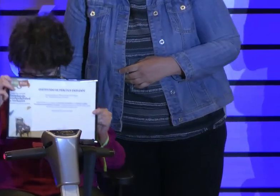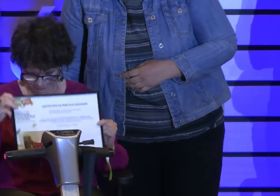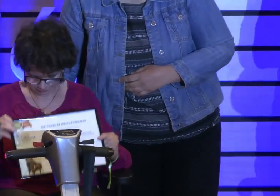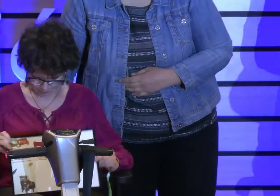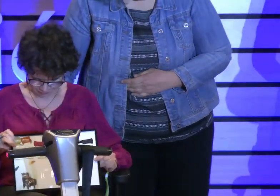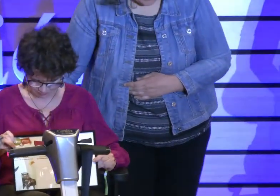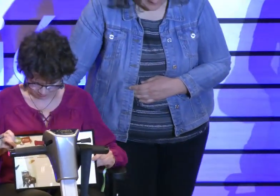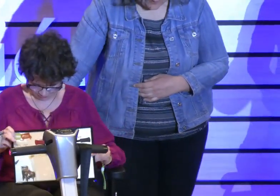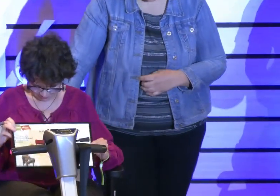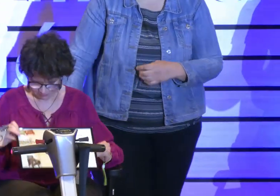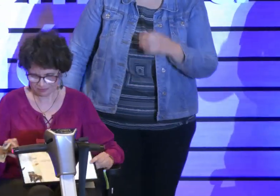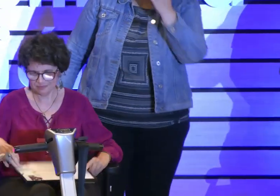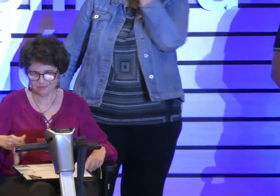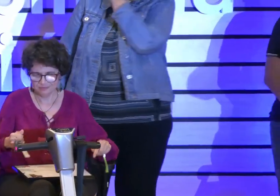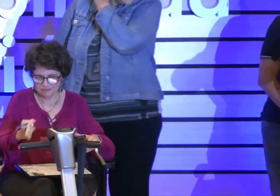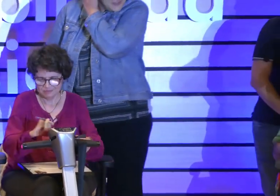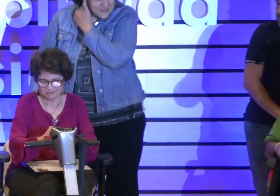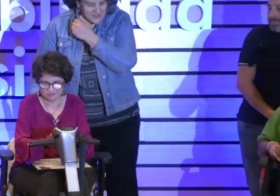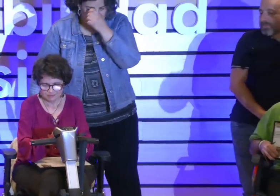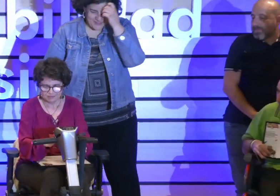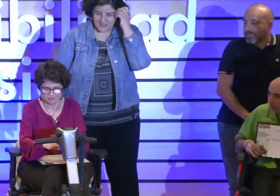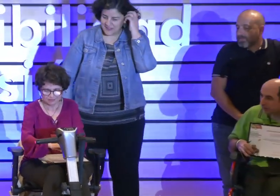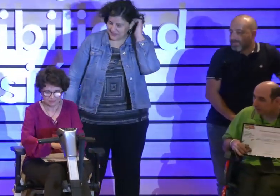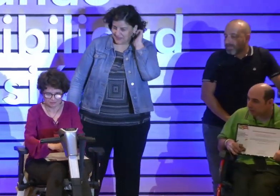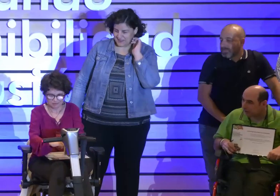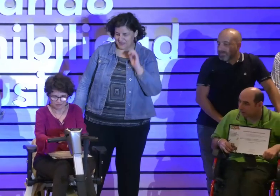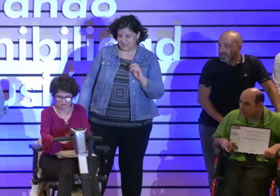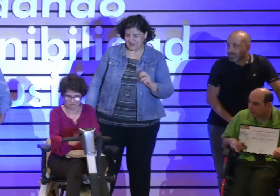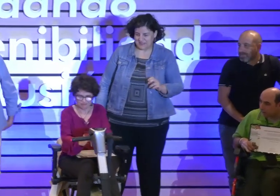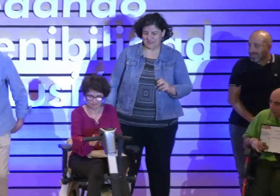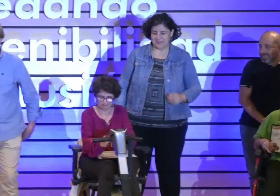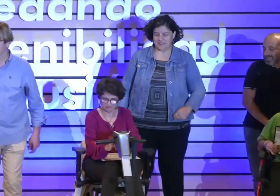Desbordes, más allá de la participación comunitaria, de Afanias.